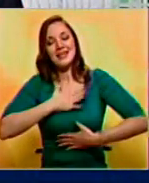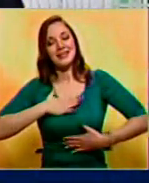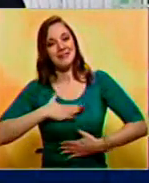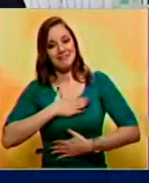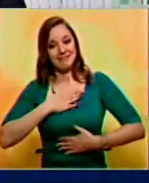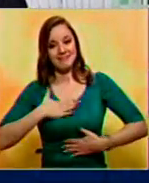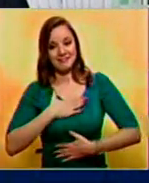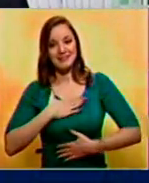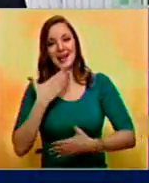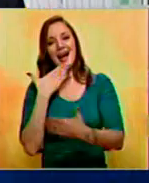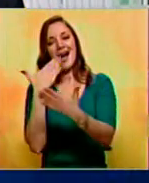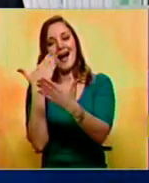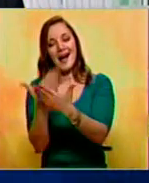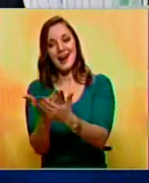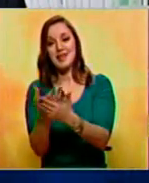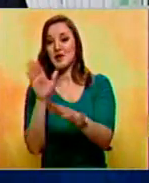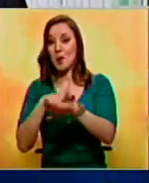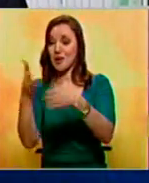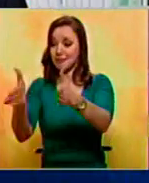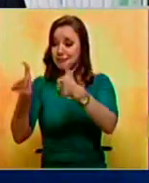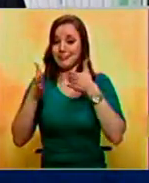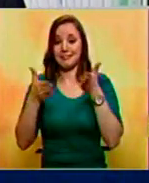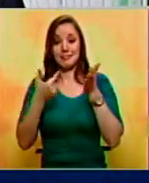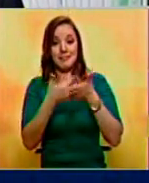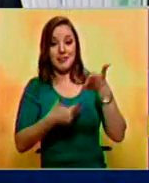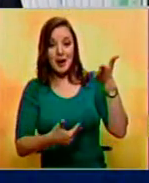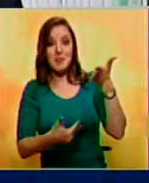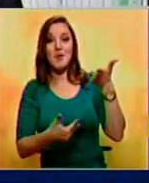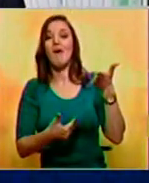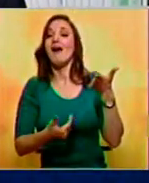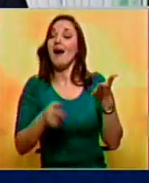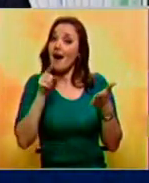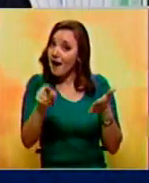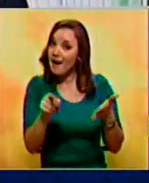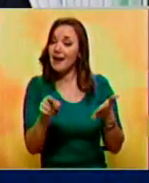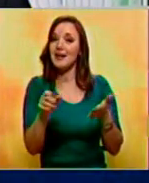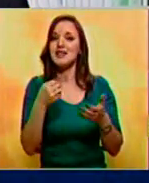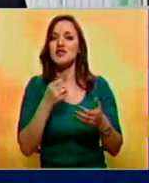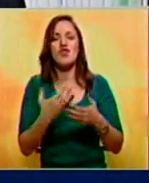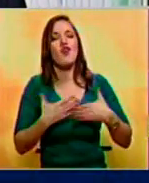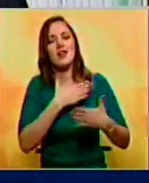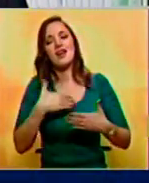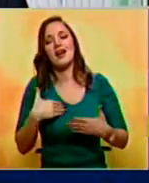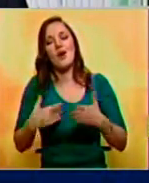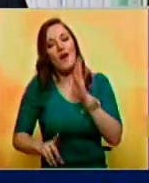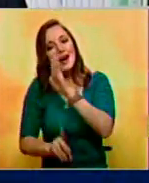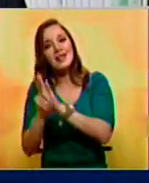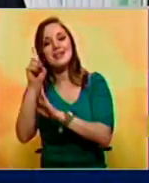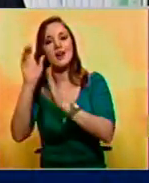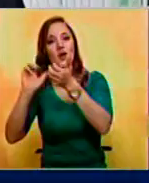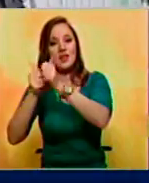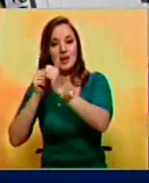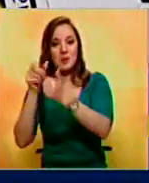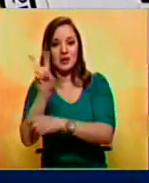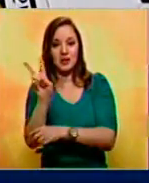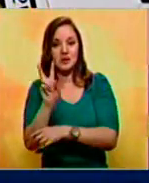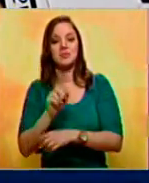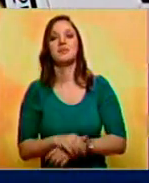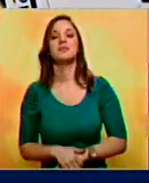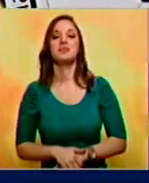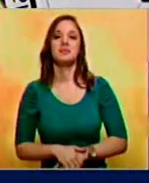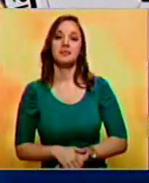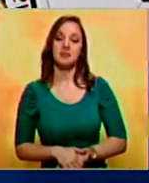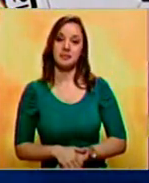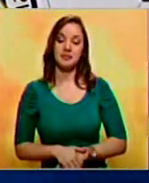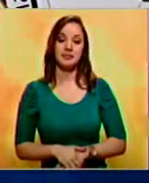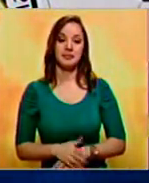nuevamente, agradecidos por este premio y deseándoles todo lo mejor en este crecimiento, en este desarrollo del deporte venezolano.